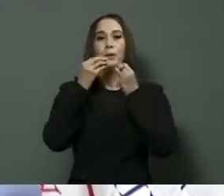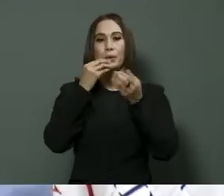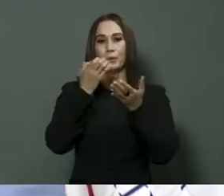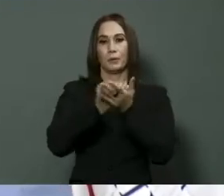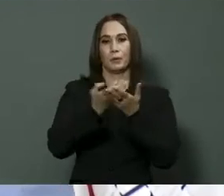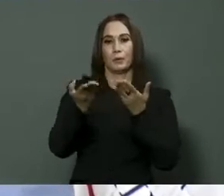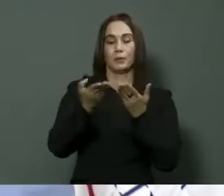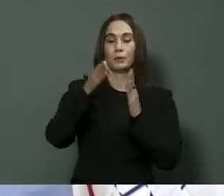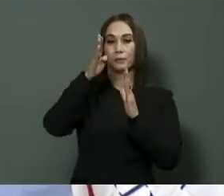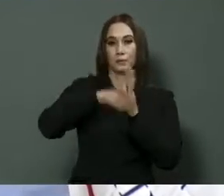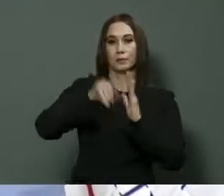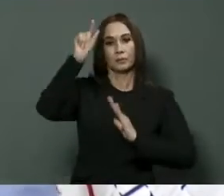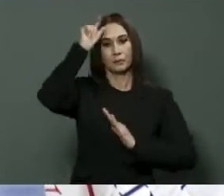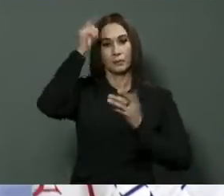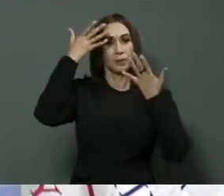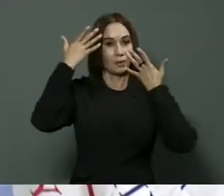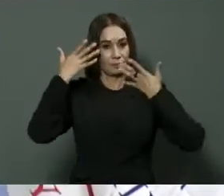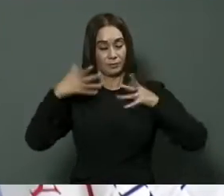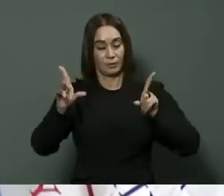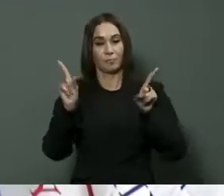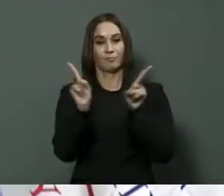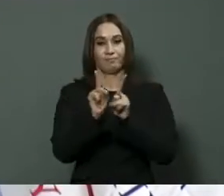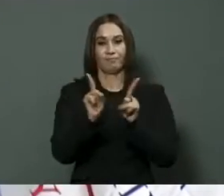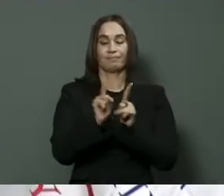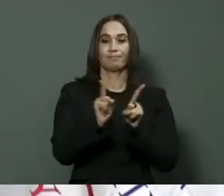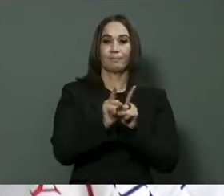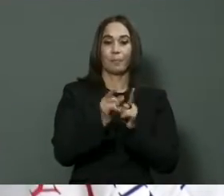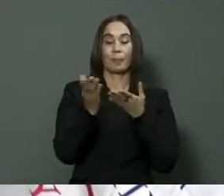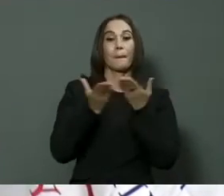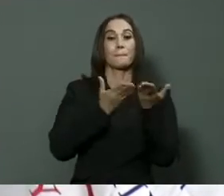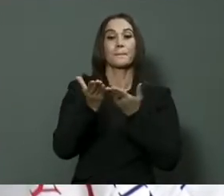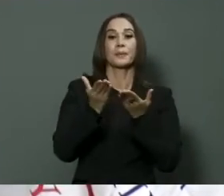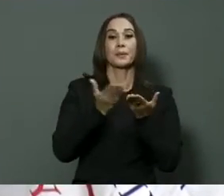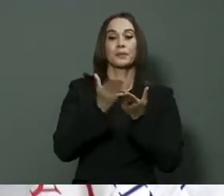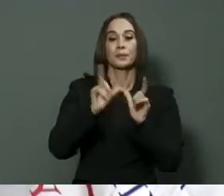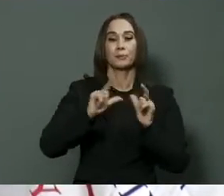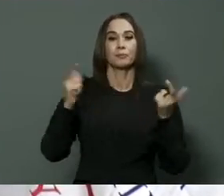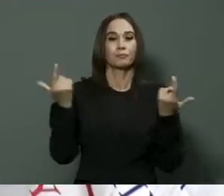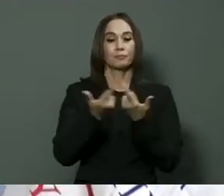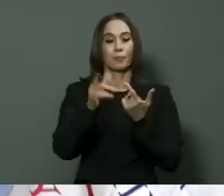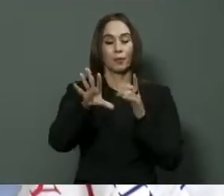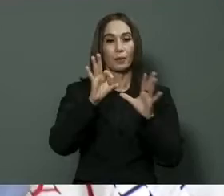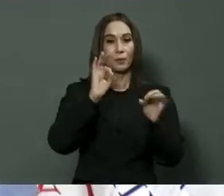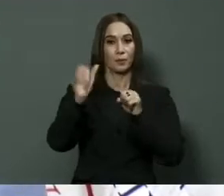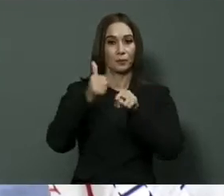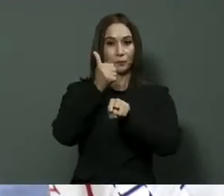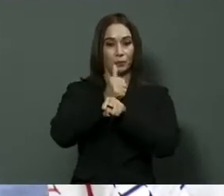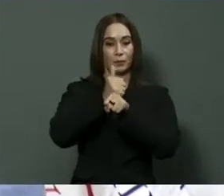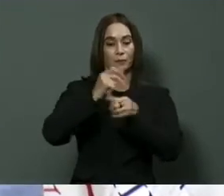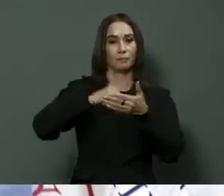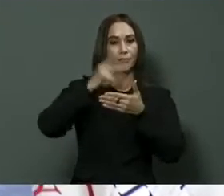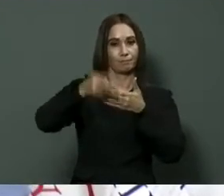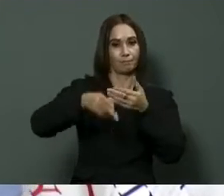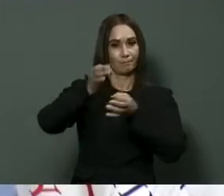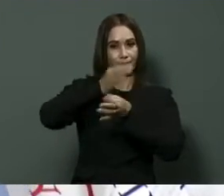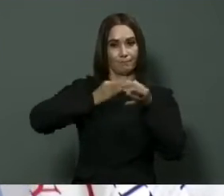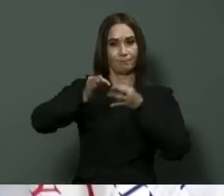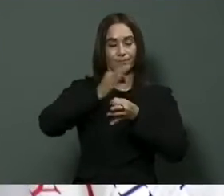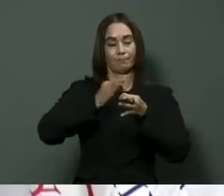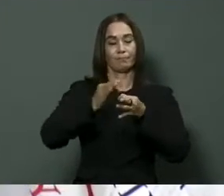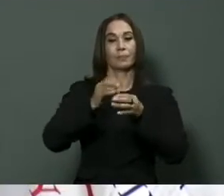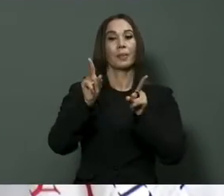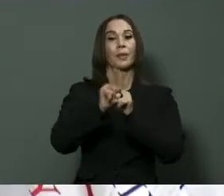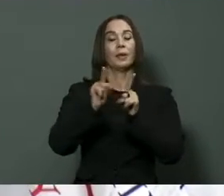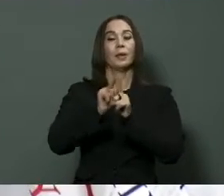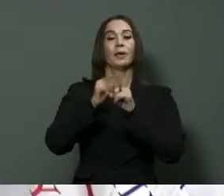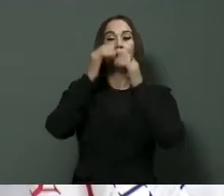económicos del gobierno ya están también brindando servicio en los barrios a intervenir en San Francisco de Macorís. En cuanto